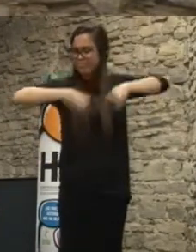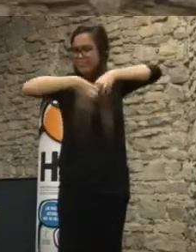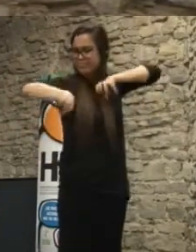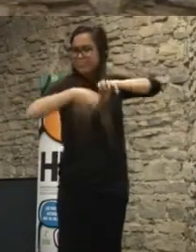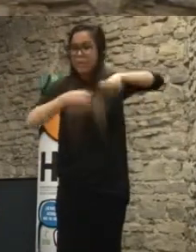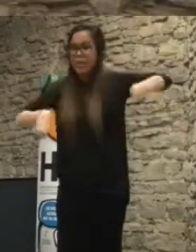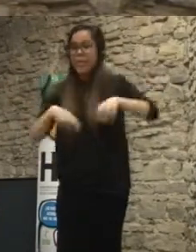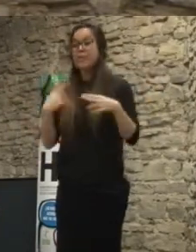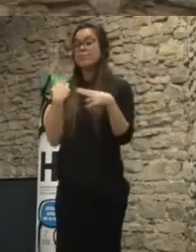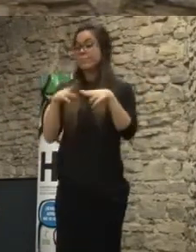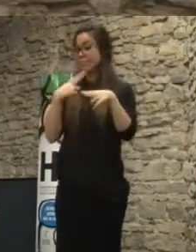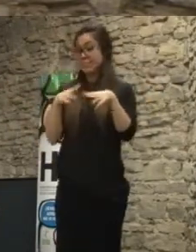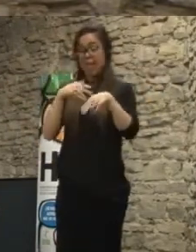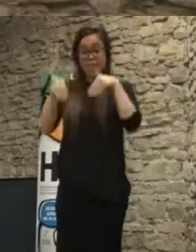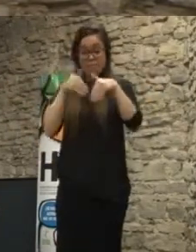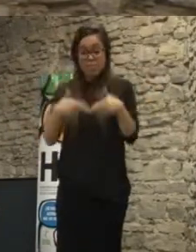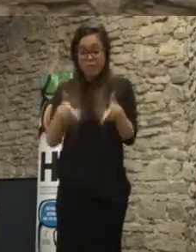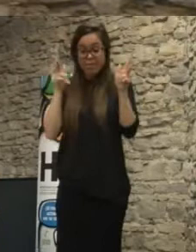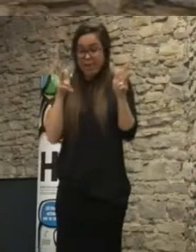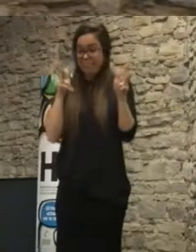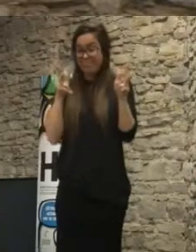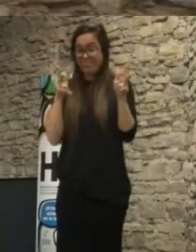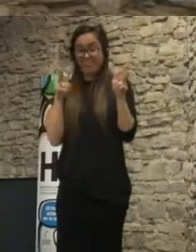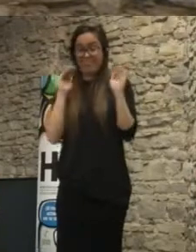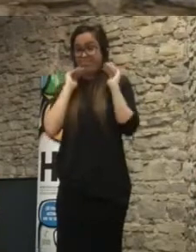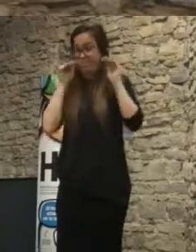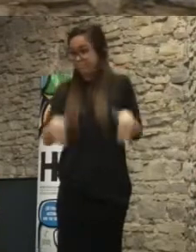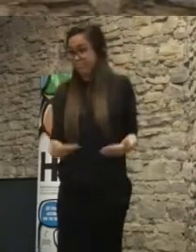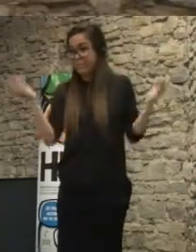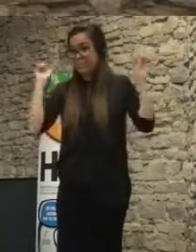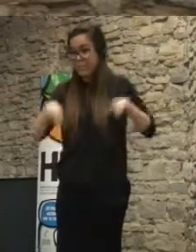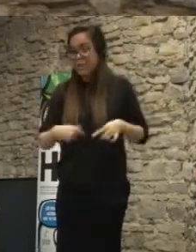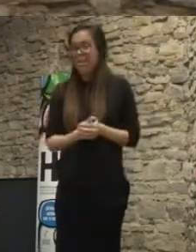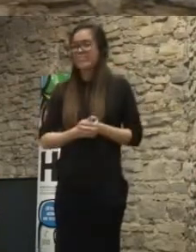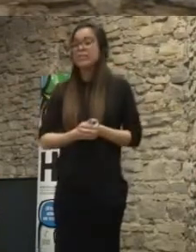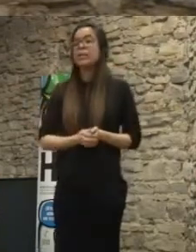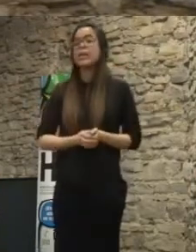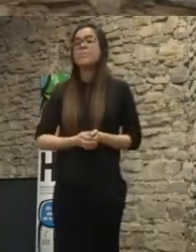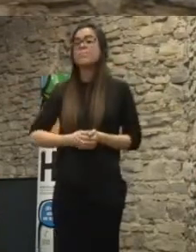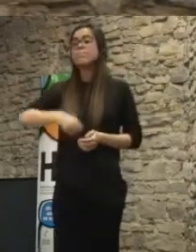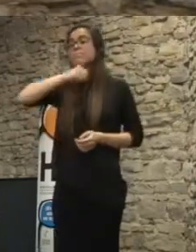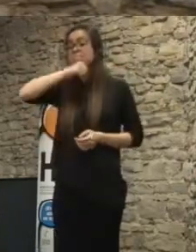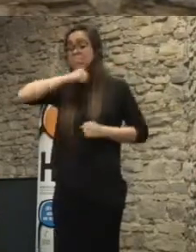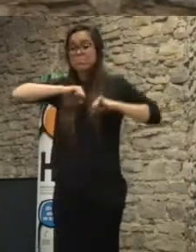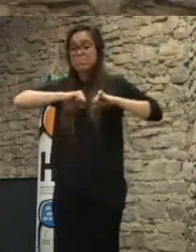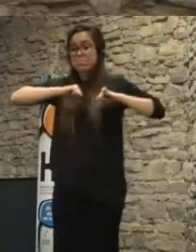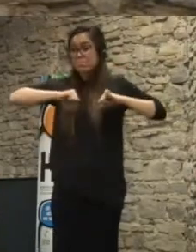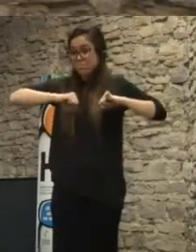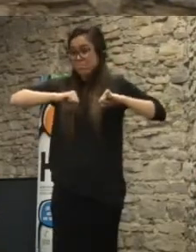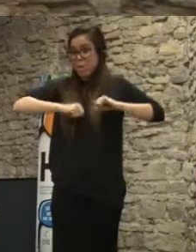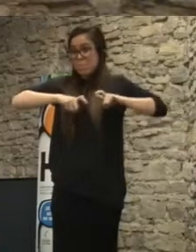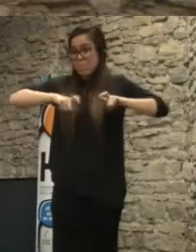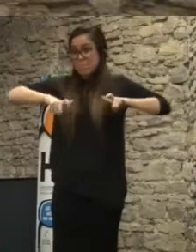democráticas importantes, globalizada, que se envejece, que, ¿no? Entonces, es aquí donde tenemos